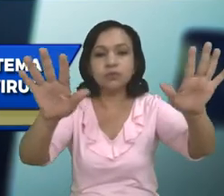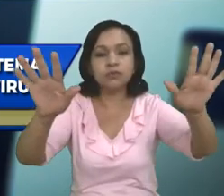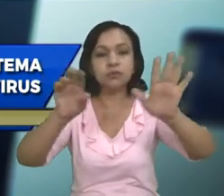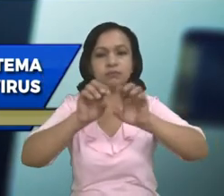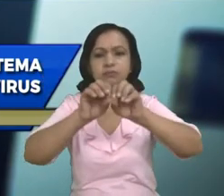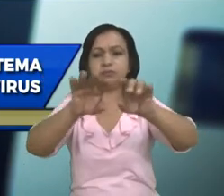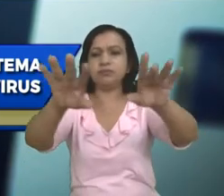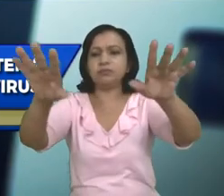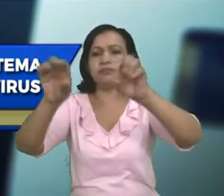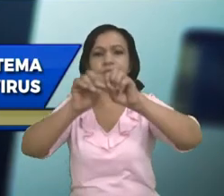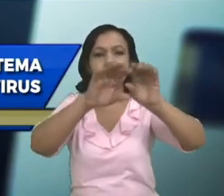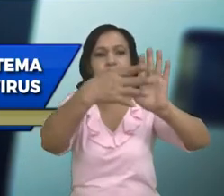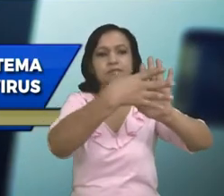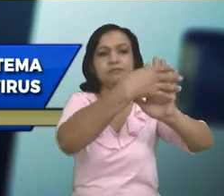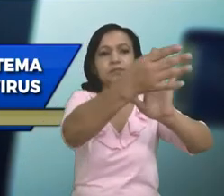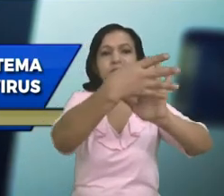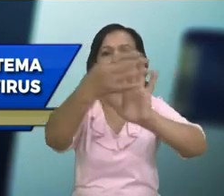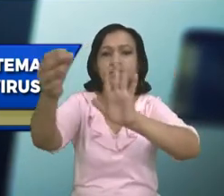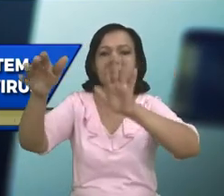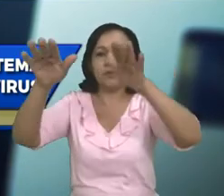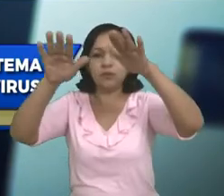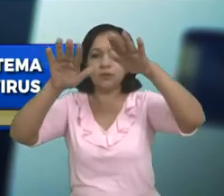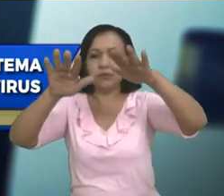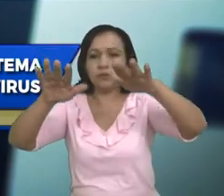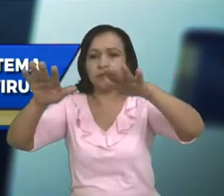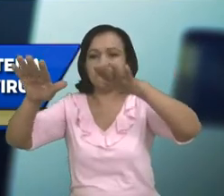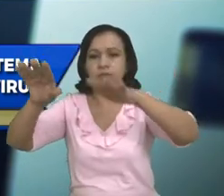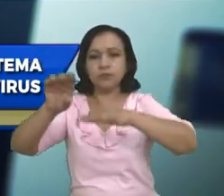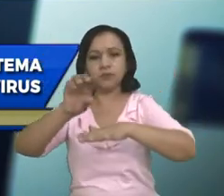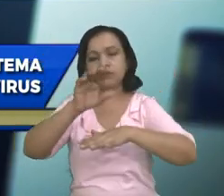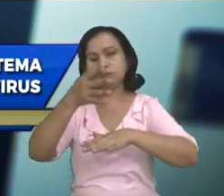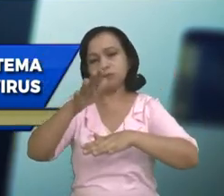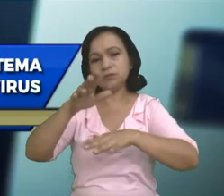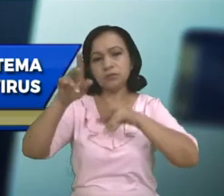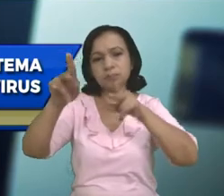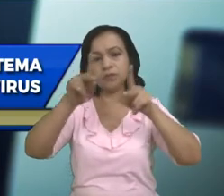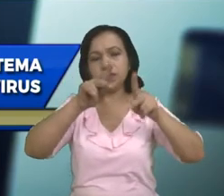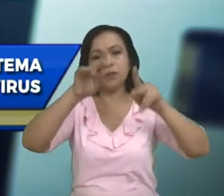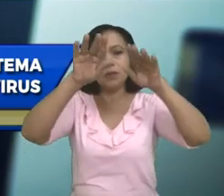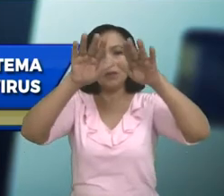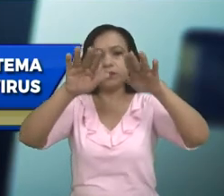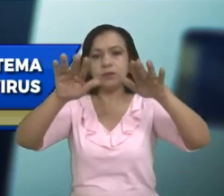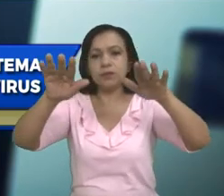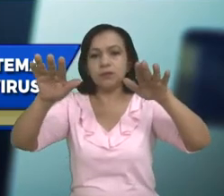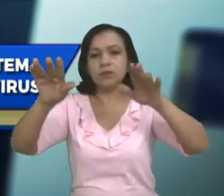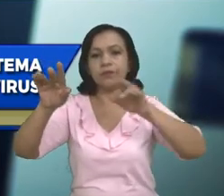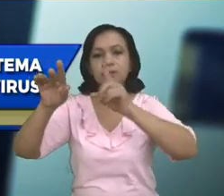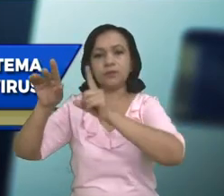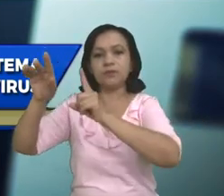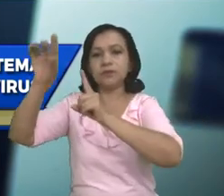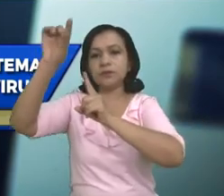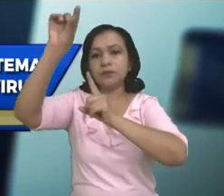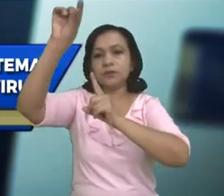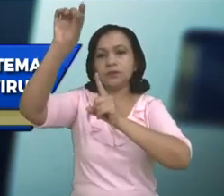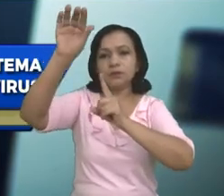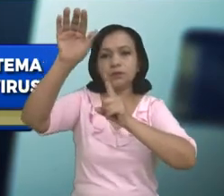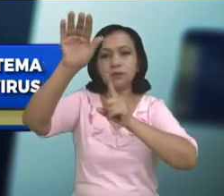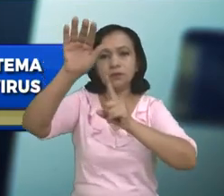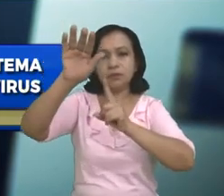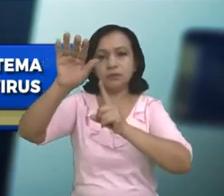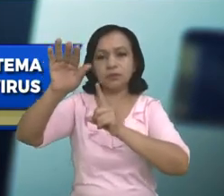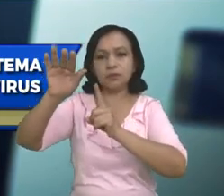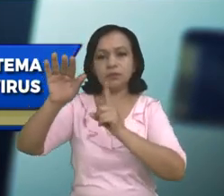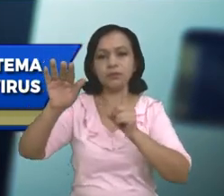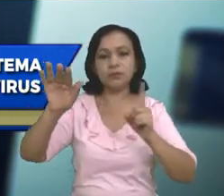se esparce y se mantiene suspenso un periodo de tiempo en el aire porque viene cayendo poquito a poco poquito a